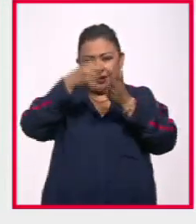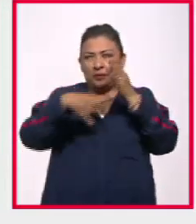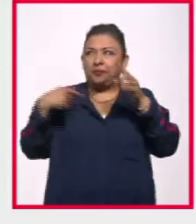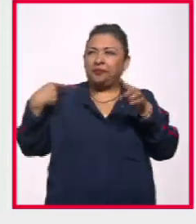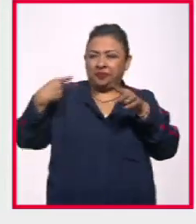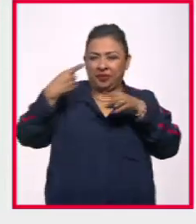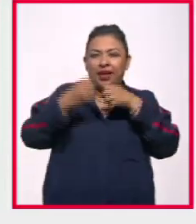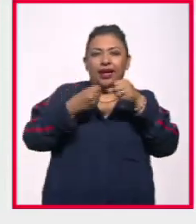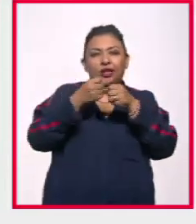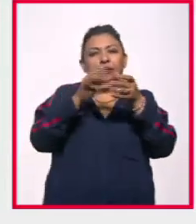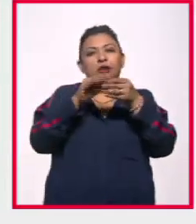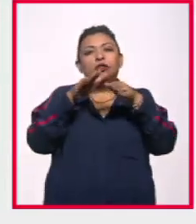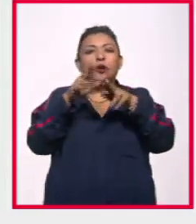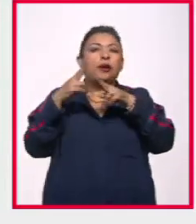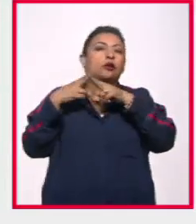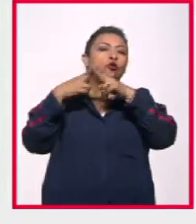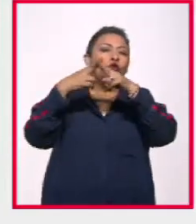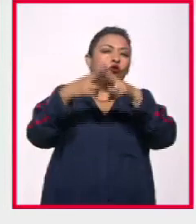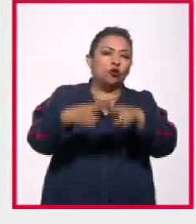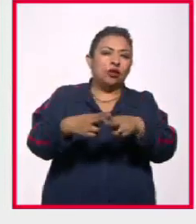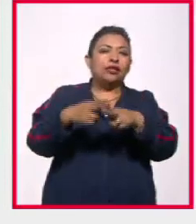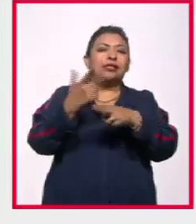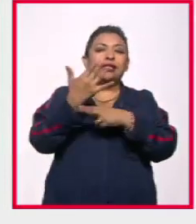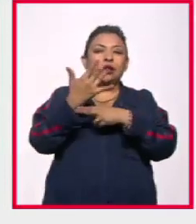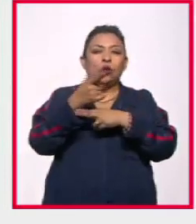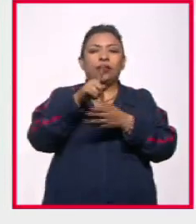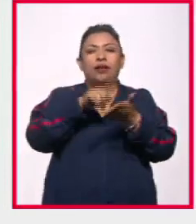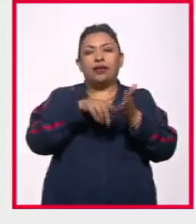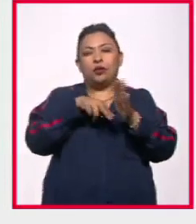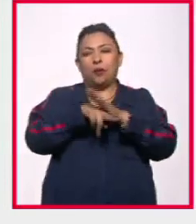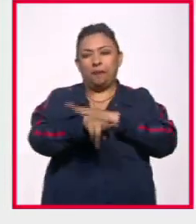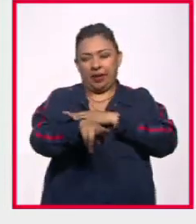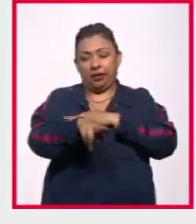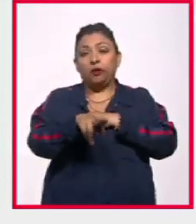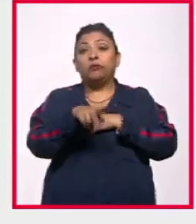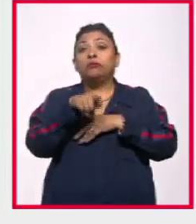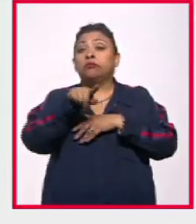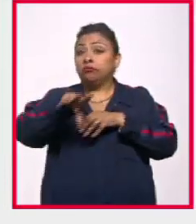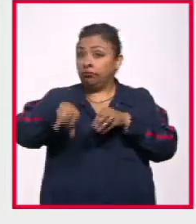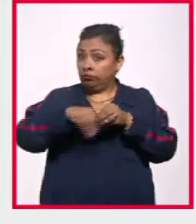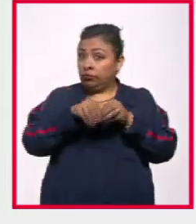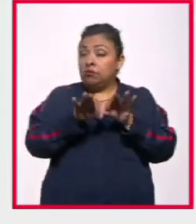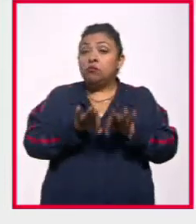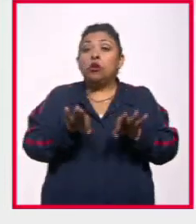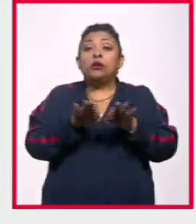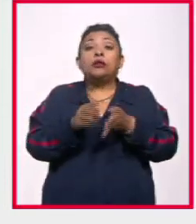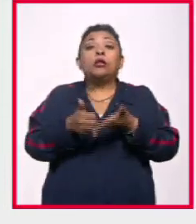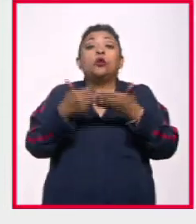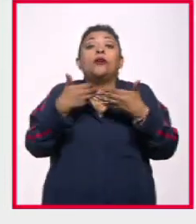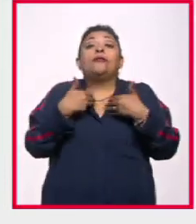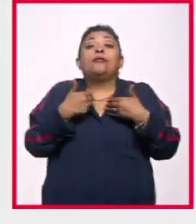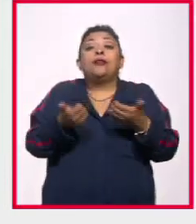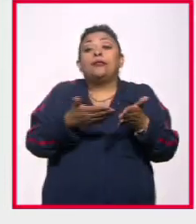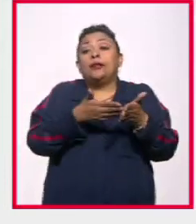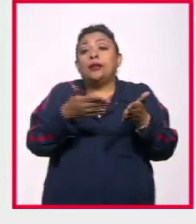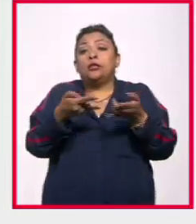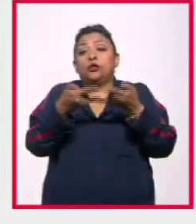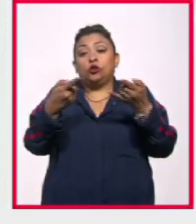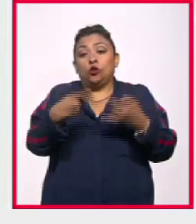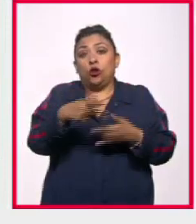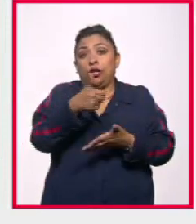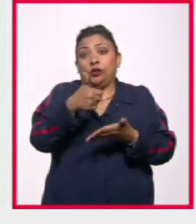largo de este año de los 50 que cumplió el sistema de transporte colectivo Metro, que es parte también, Nodal, de entender la historia de esta gran